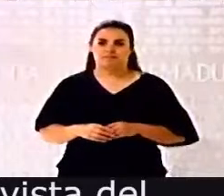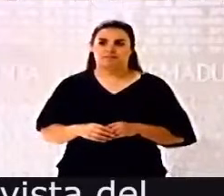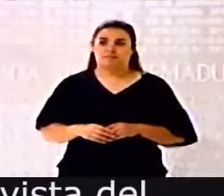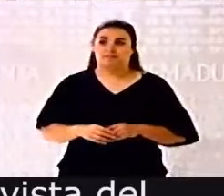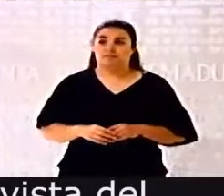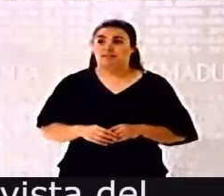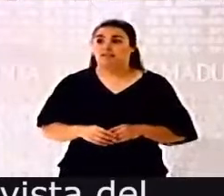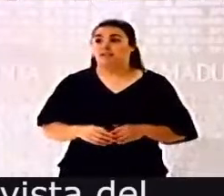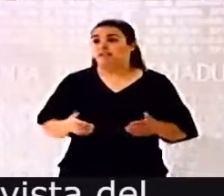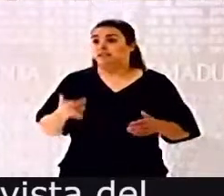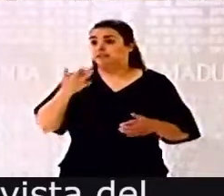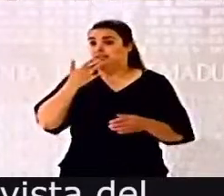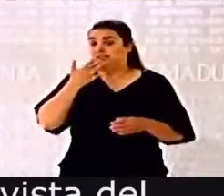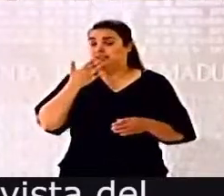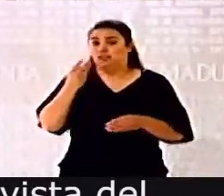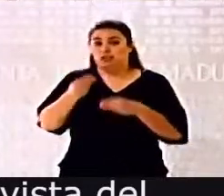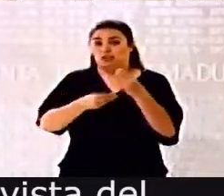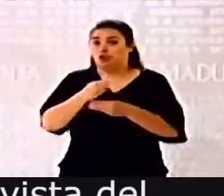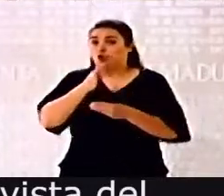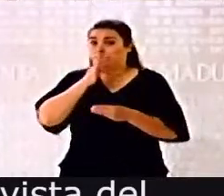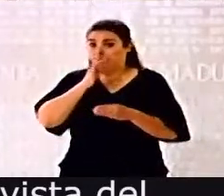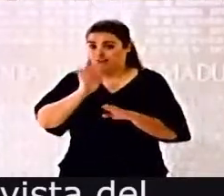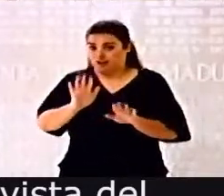si es que no se les ha realizado ya.